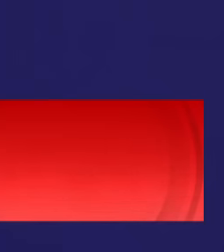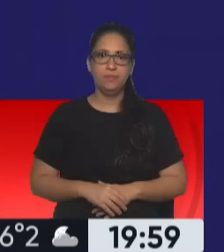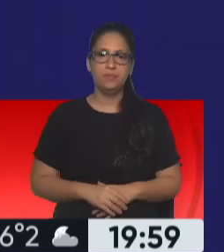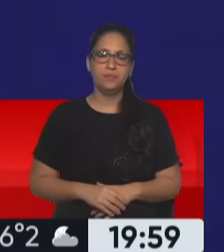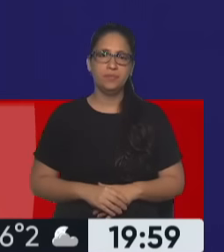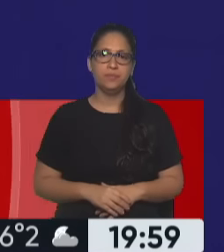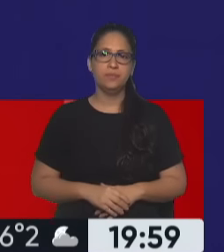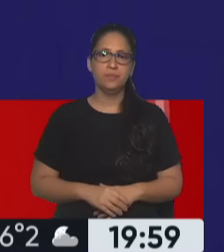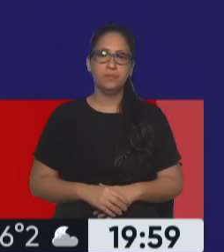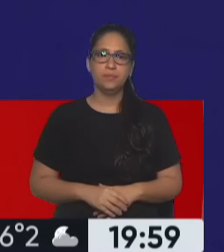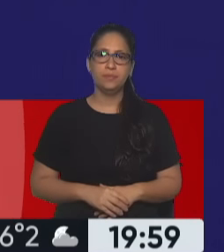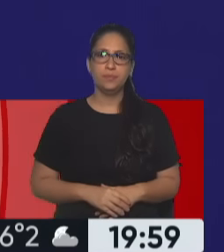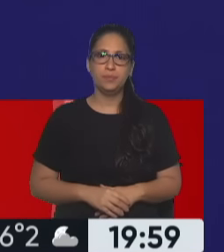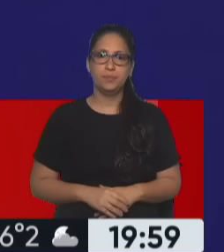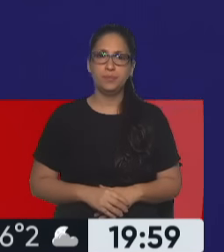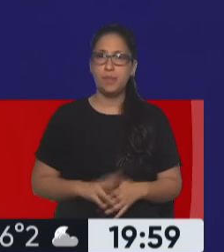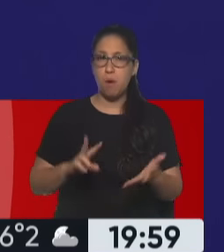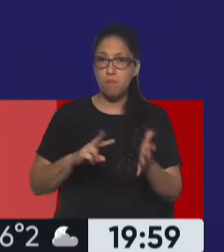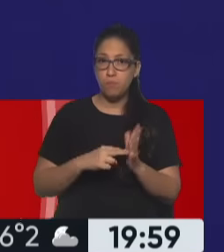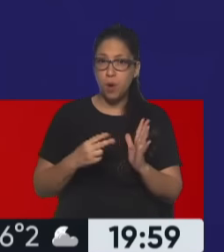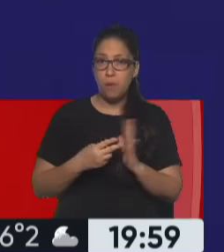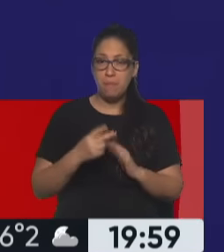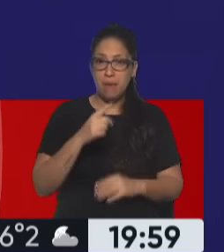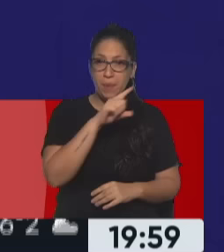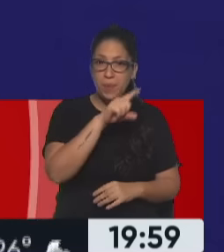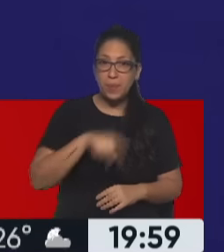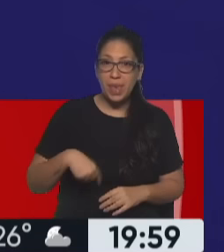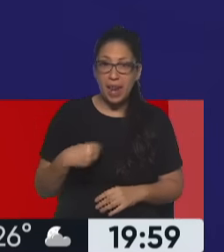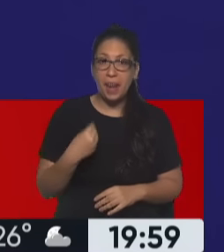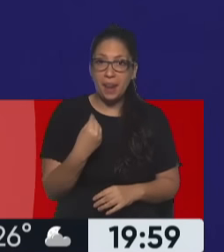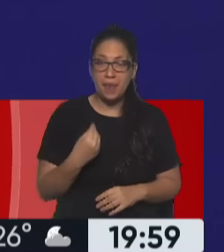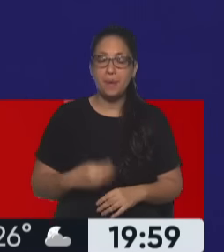y es el que dispara este problema,